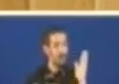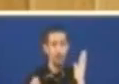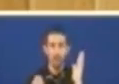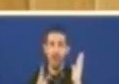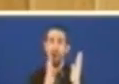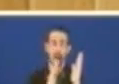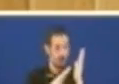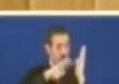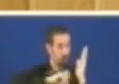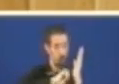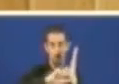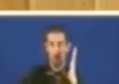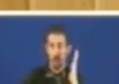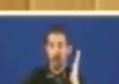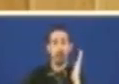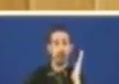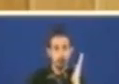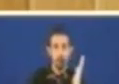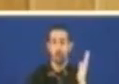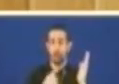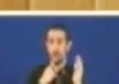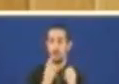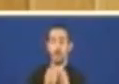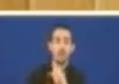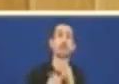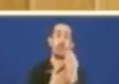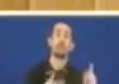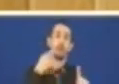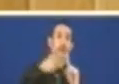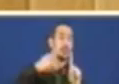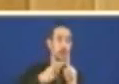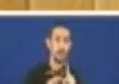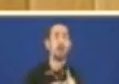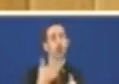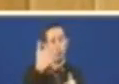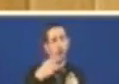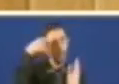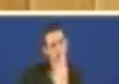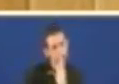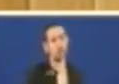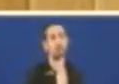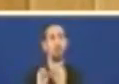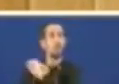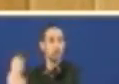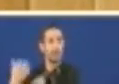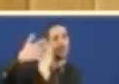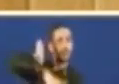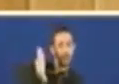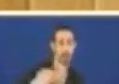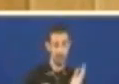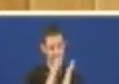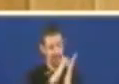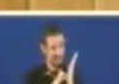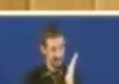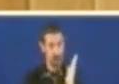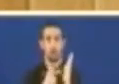cada orde de adquisición de valores suscribe unha declaración a que os clientes manifestan coñecer a súa trascendencia e significado, ali no mesmo acto, non se lle